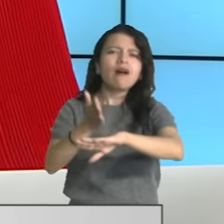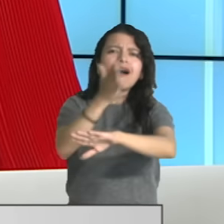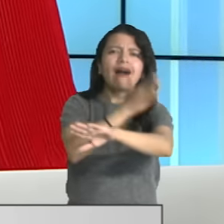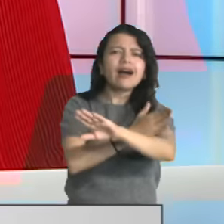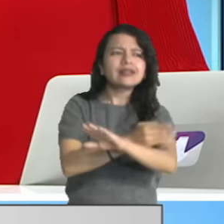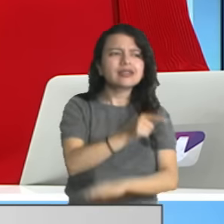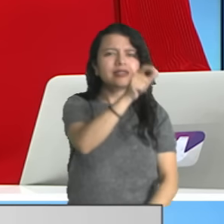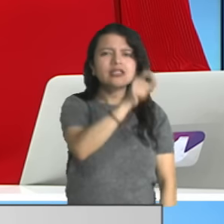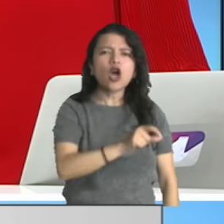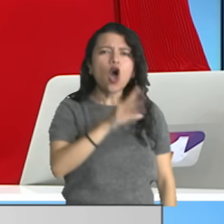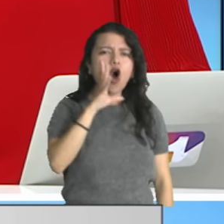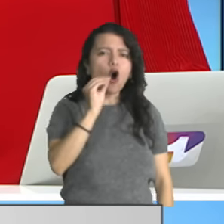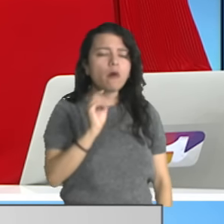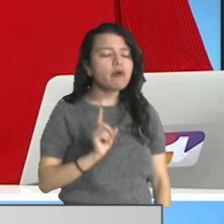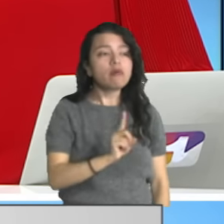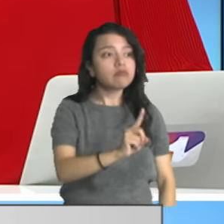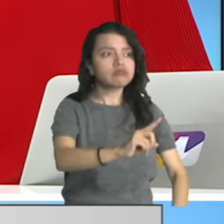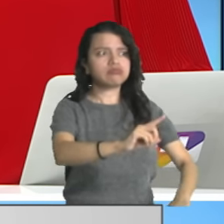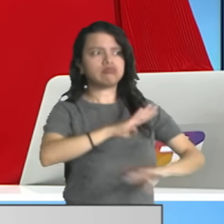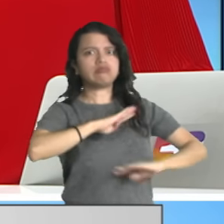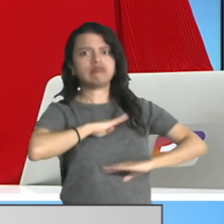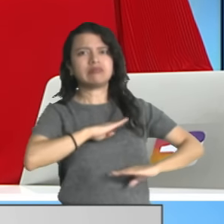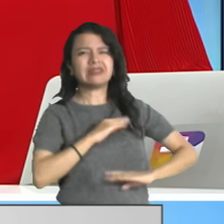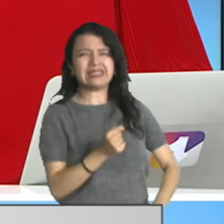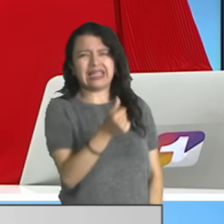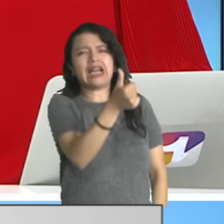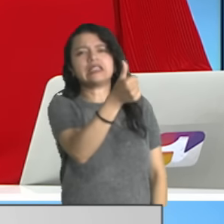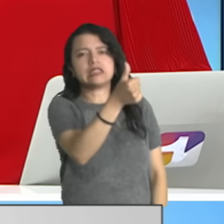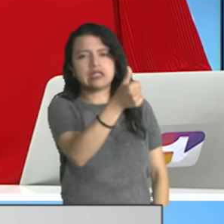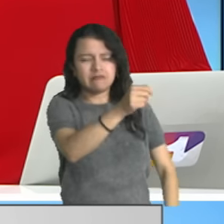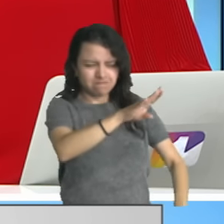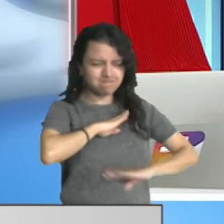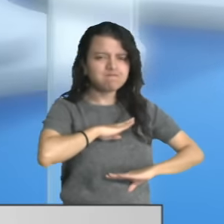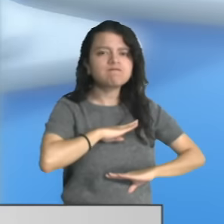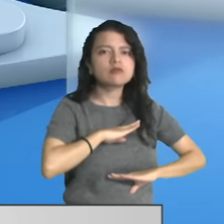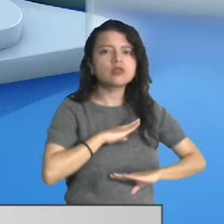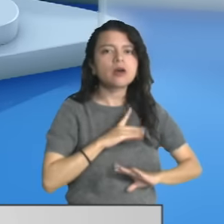atraco. Nicolás Romero tiene los detalles de este caso. Muy buenas tardes, Nicolás.